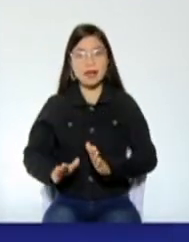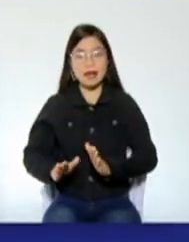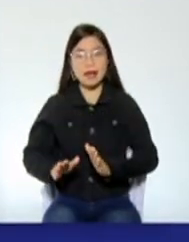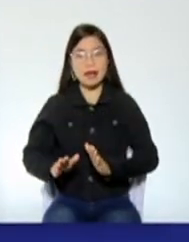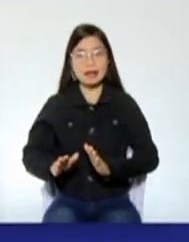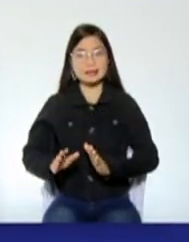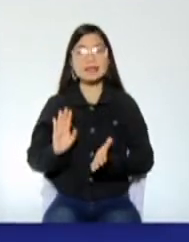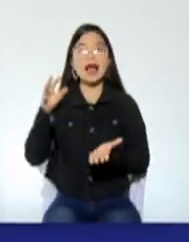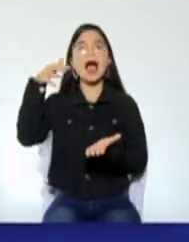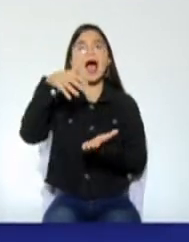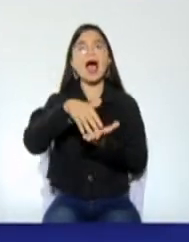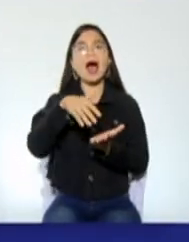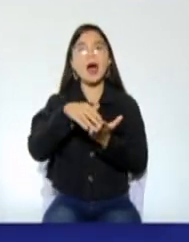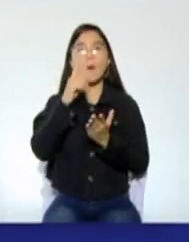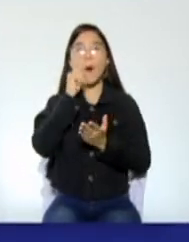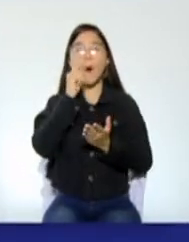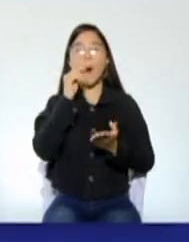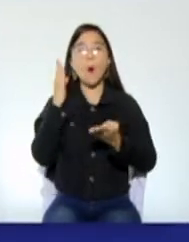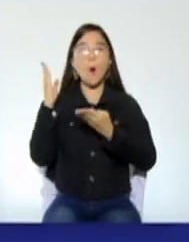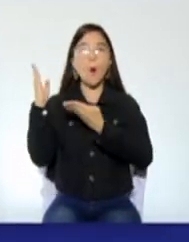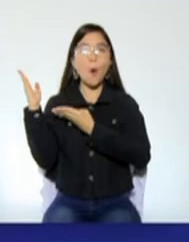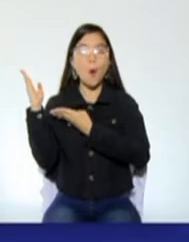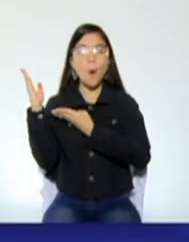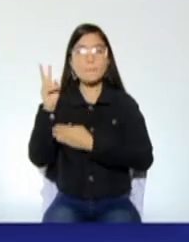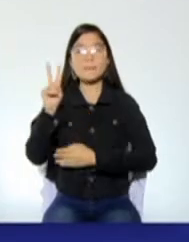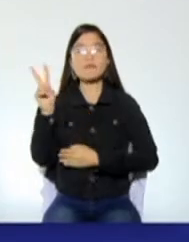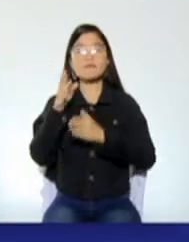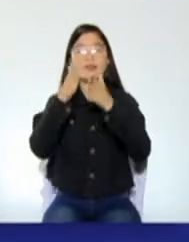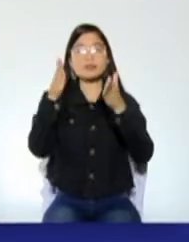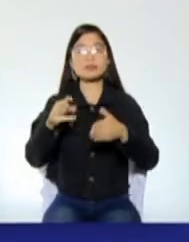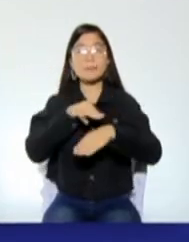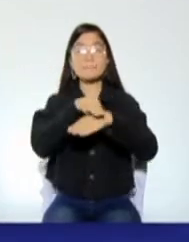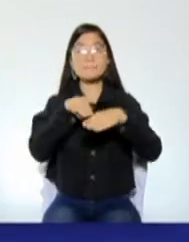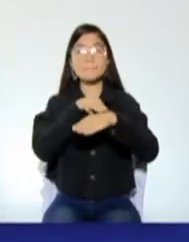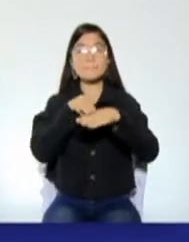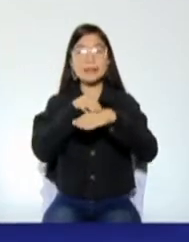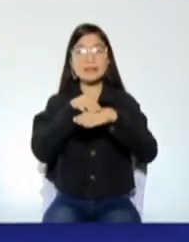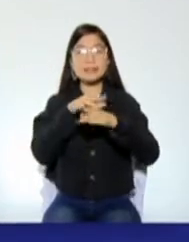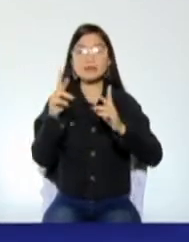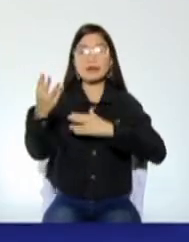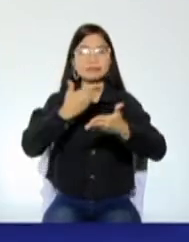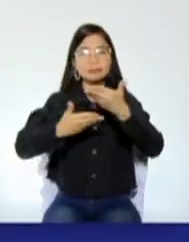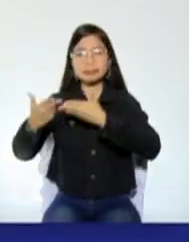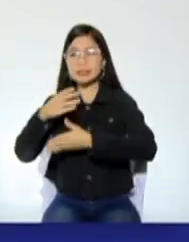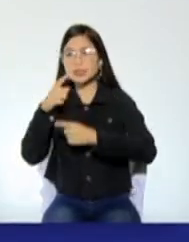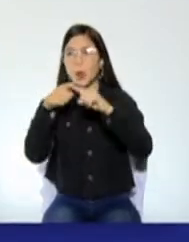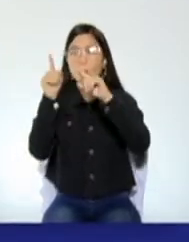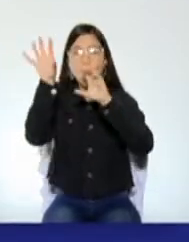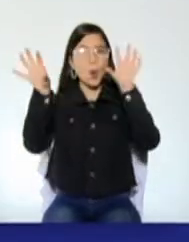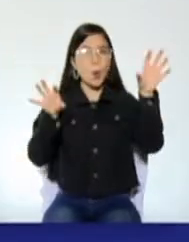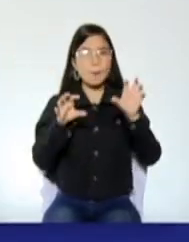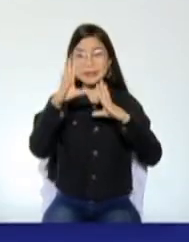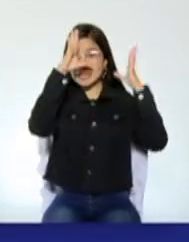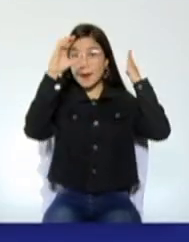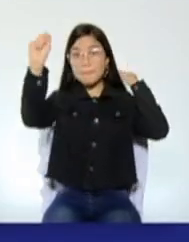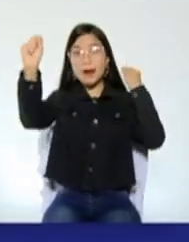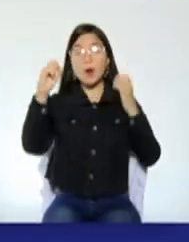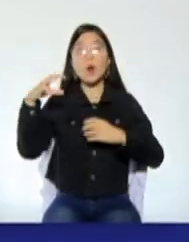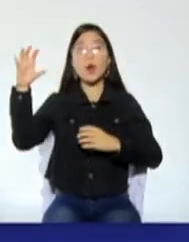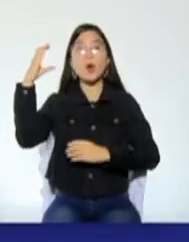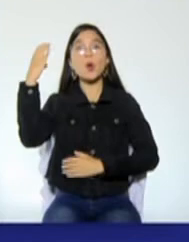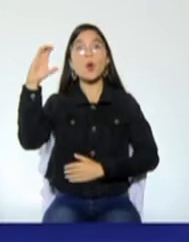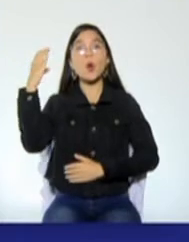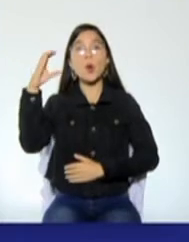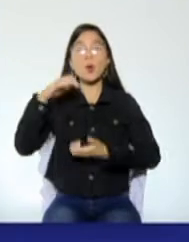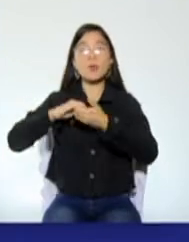Estado Aragua José Rafael Revenga, jurista venezolano, ministro de Relaciones Exteriores, embajador de la Gran Colombia en